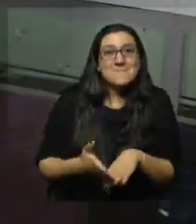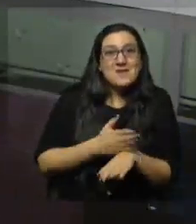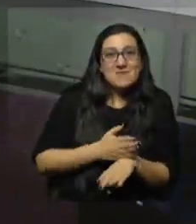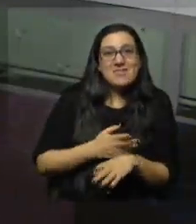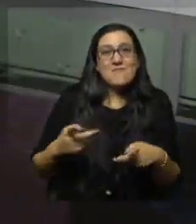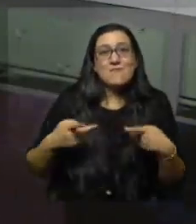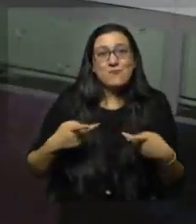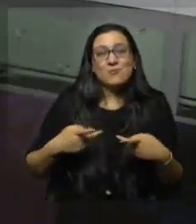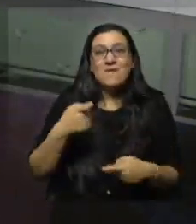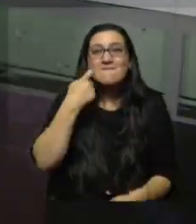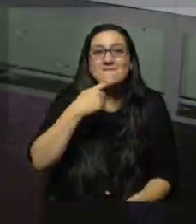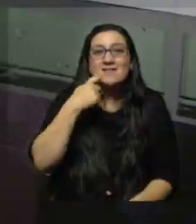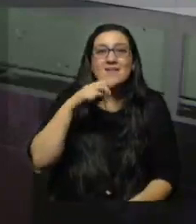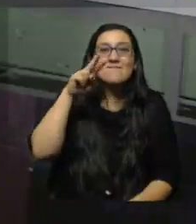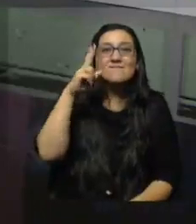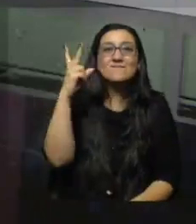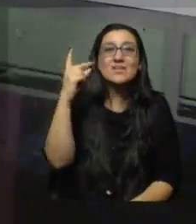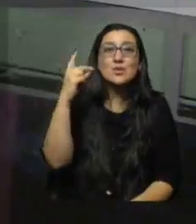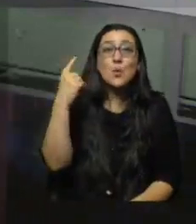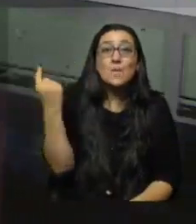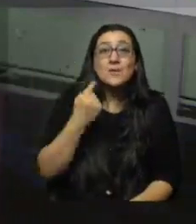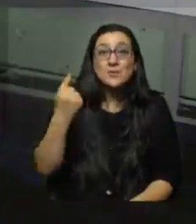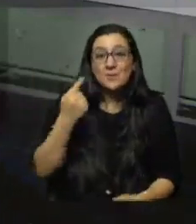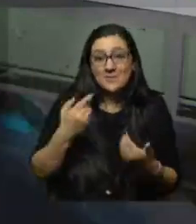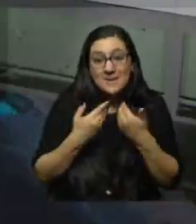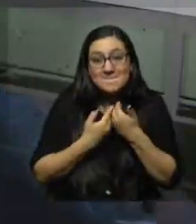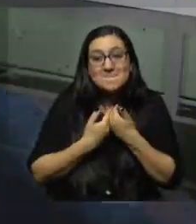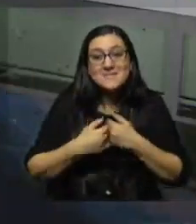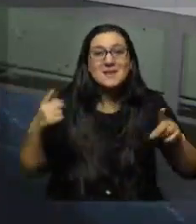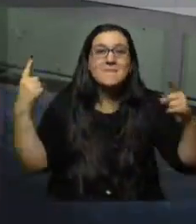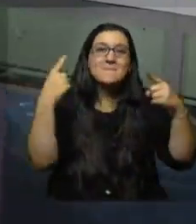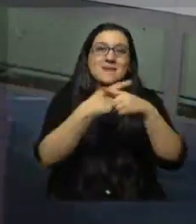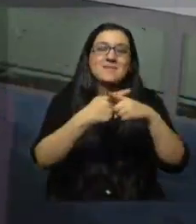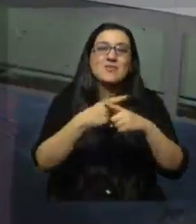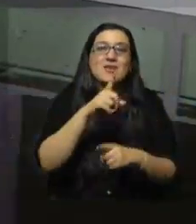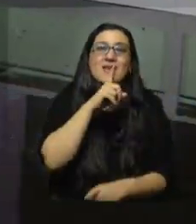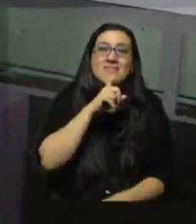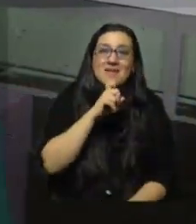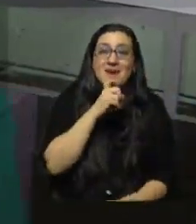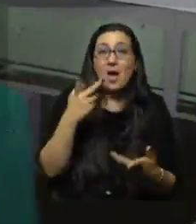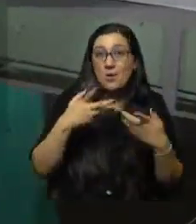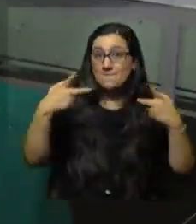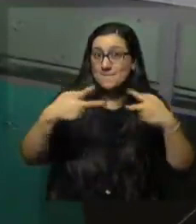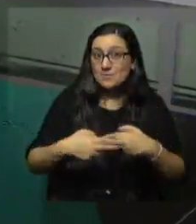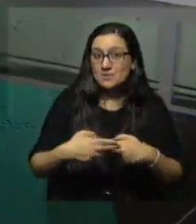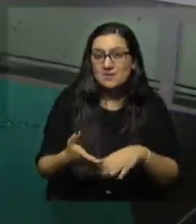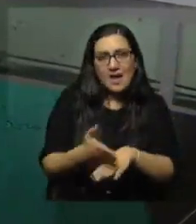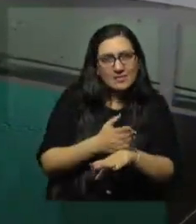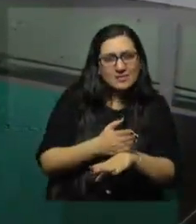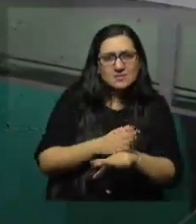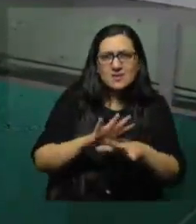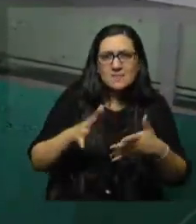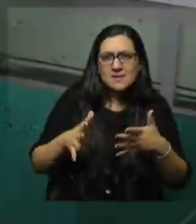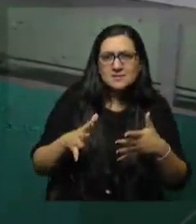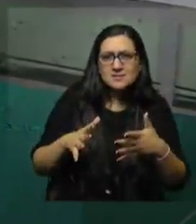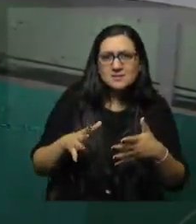falta. Faltan 21 minutos para que arranque el partido allá en Qatar. Nos vamos a ir a la pausa, chiquita. Y antes de la pausa, ¿qué le parece?